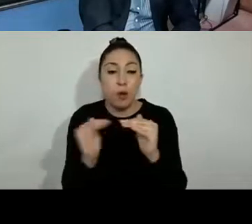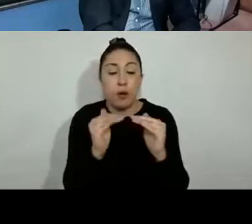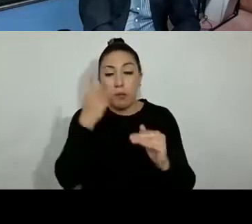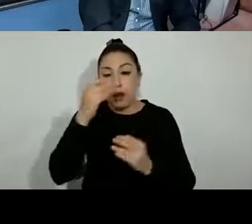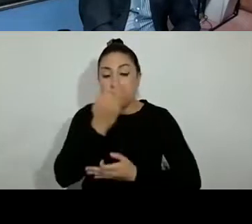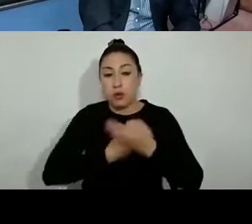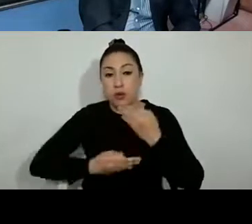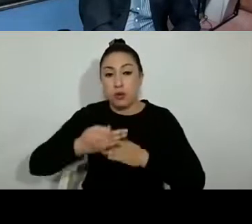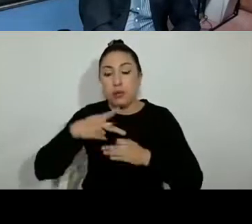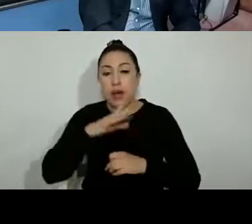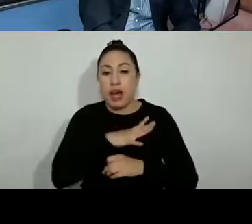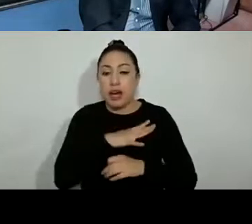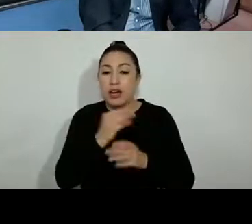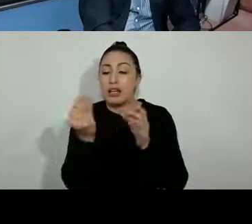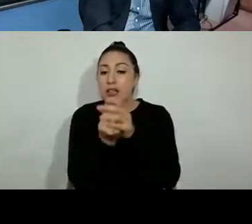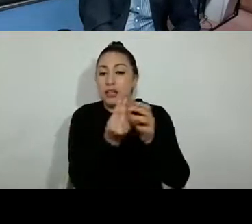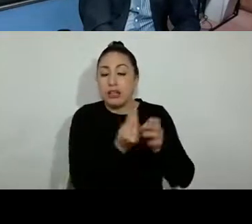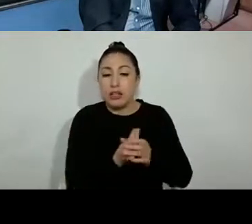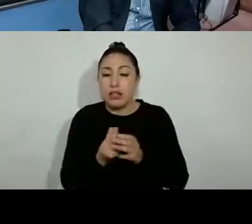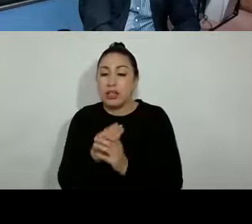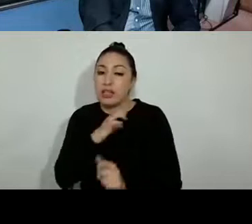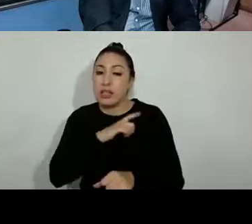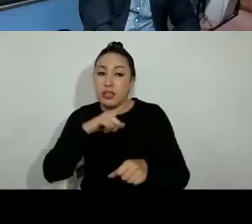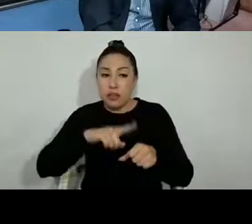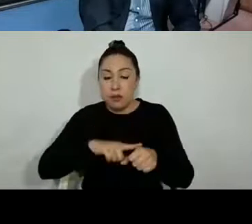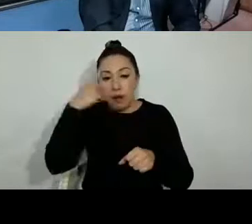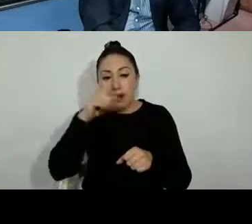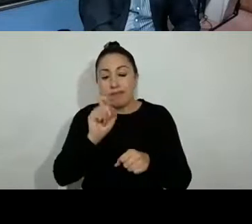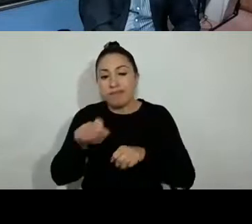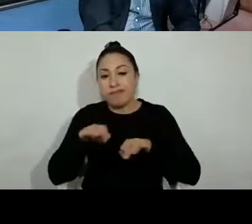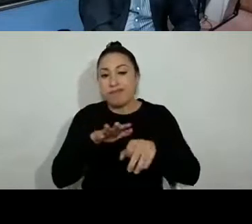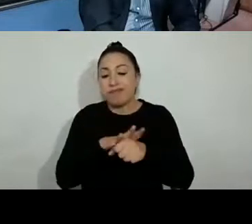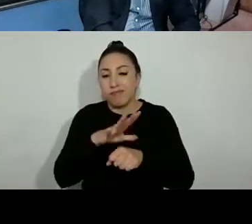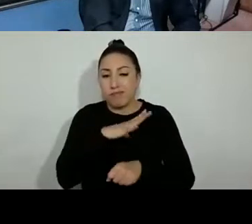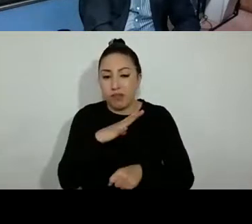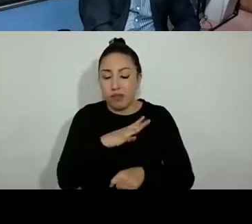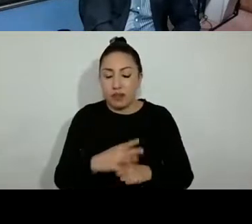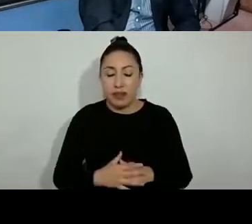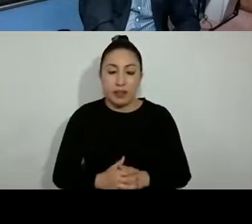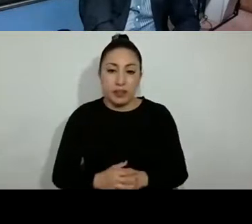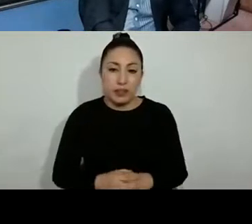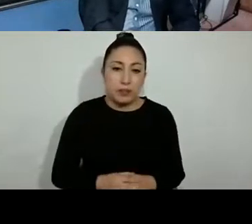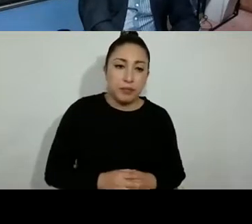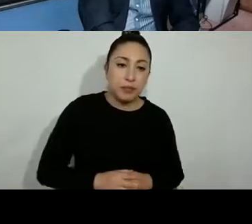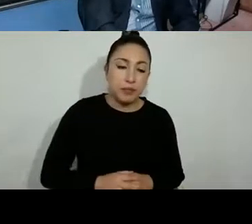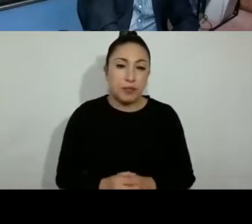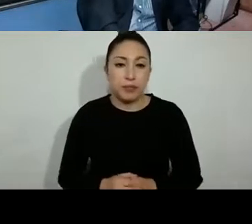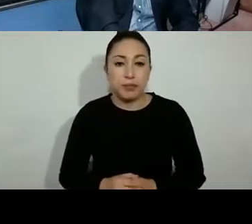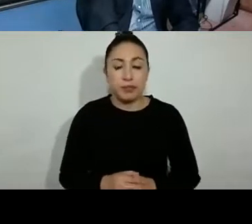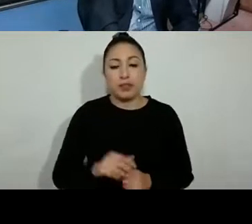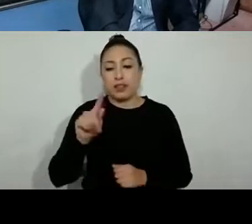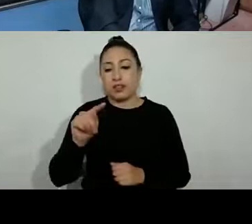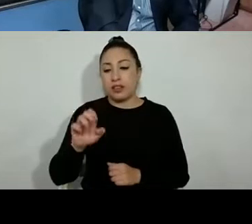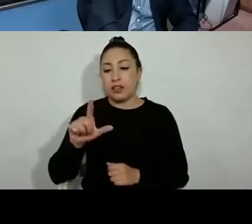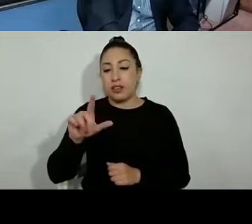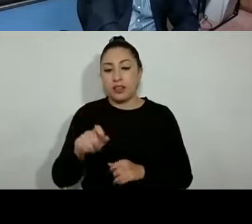particularidades especiales en función al tipo de trabajo. Por supuesto que el teletrabajo, el